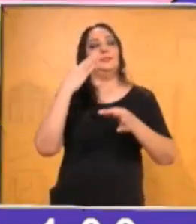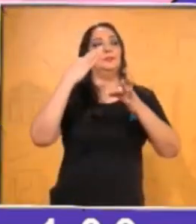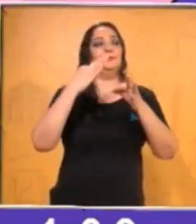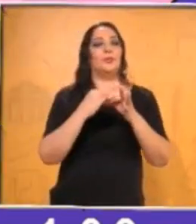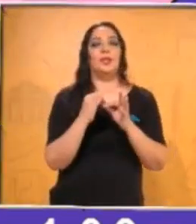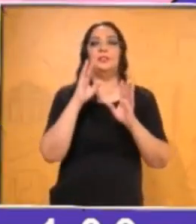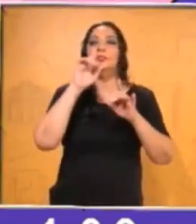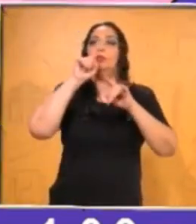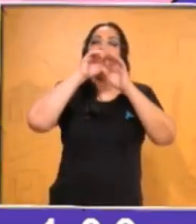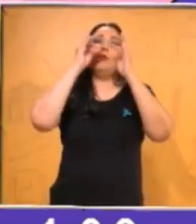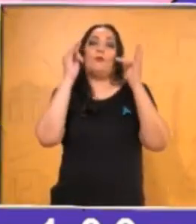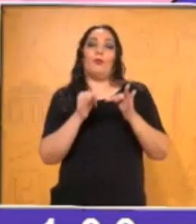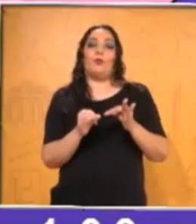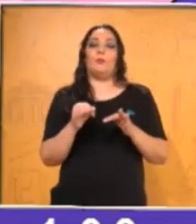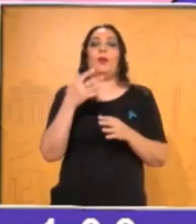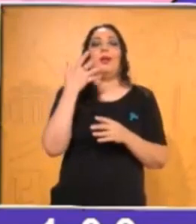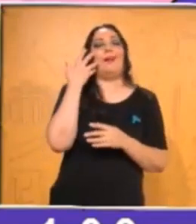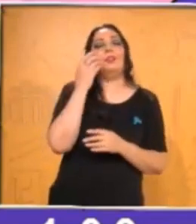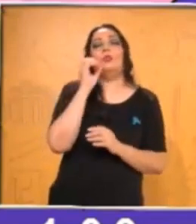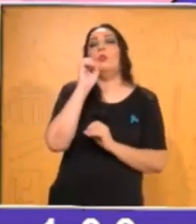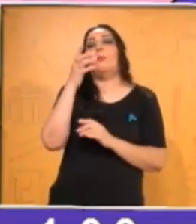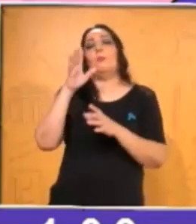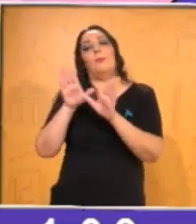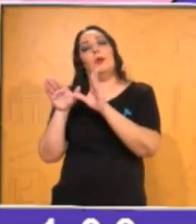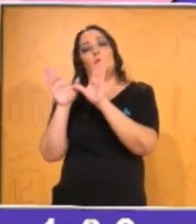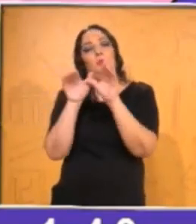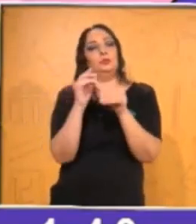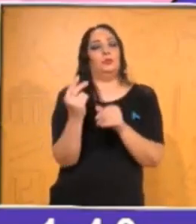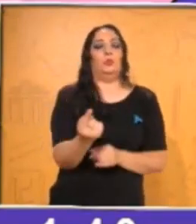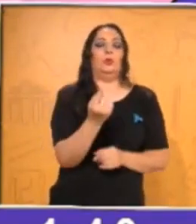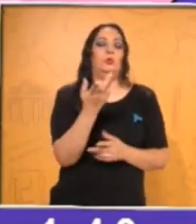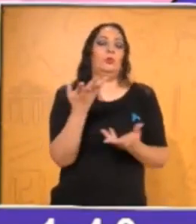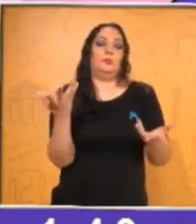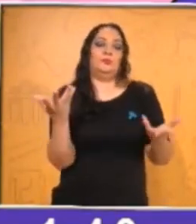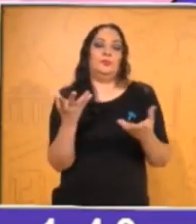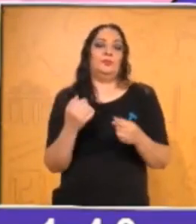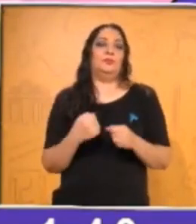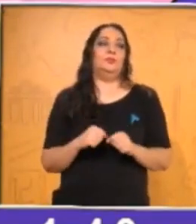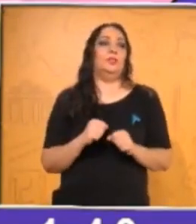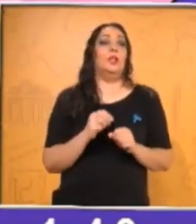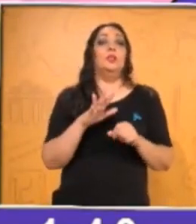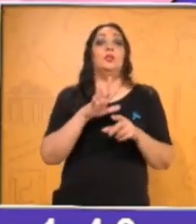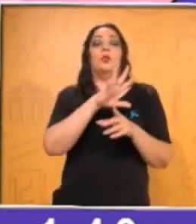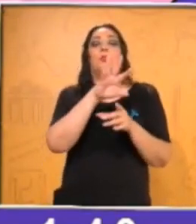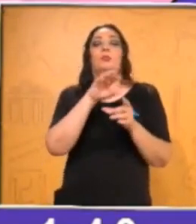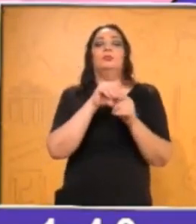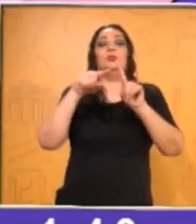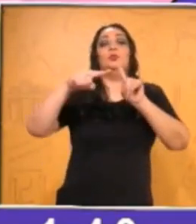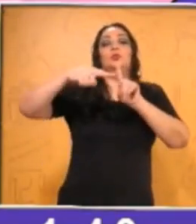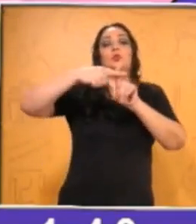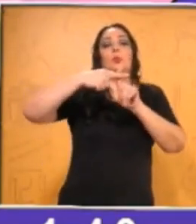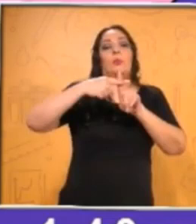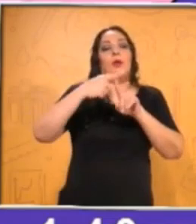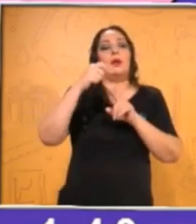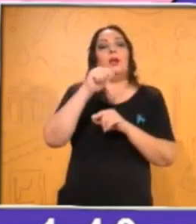en pantalla, el gatito o la mariposa, lo único que vas a hacer es sumar el área de todas estas figuras, de todas